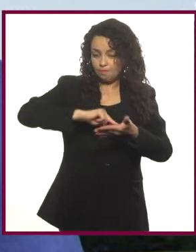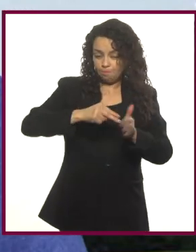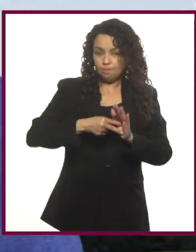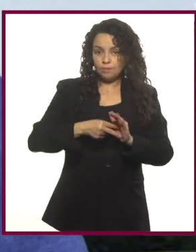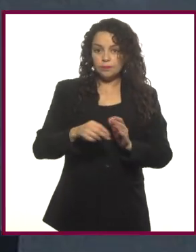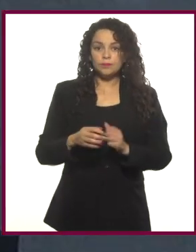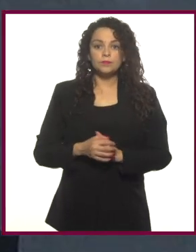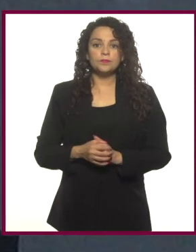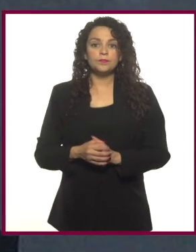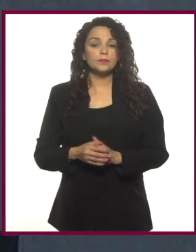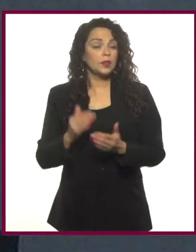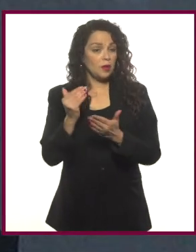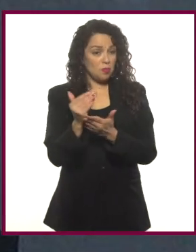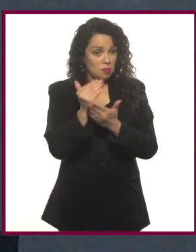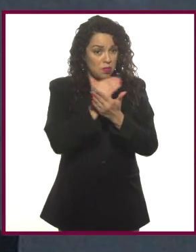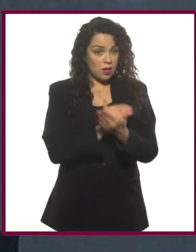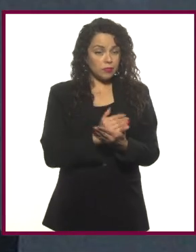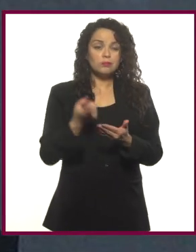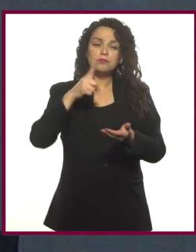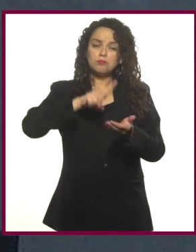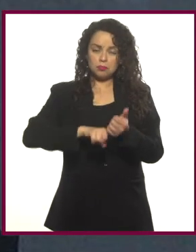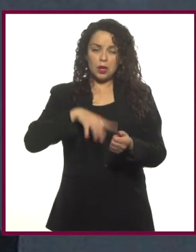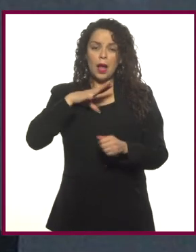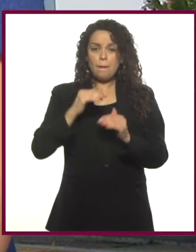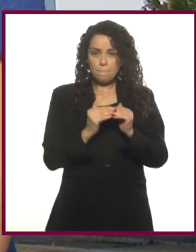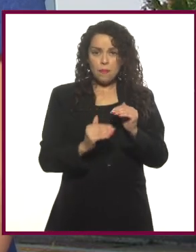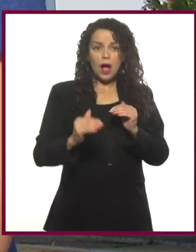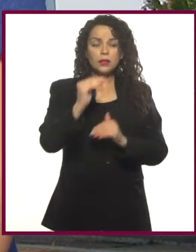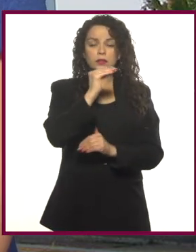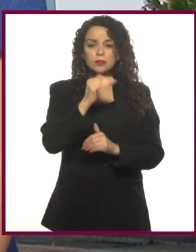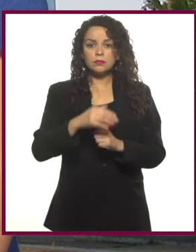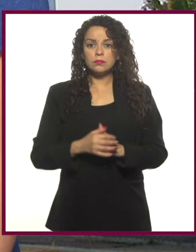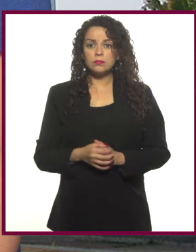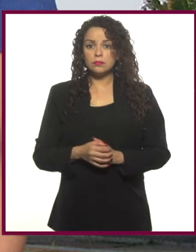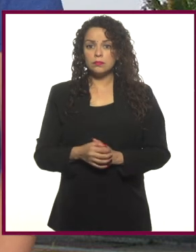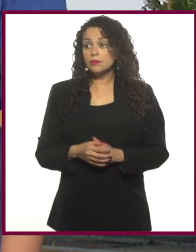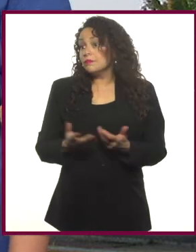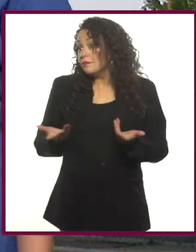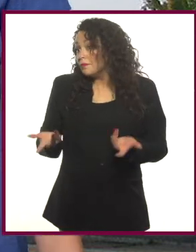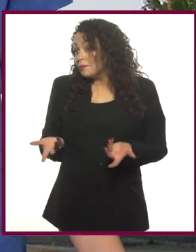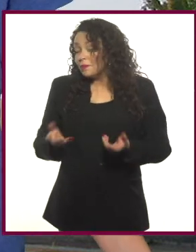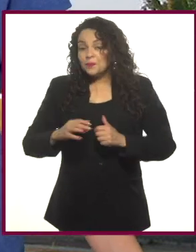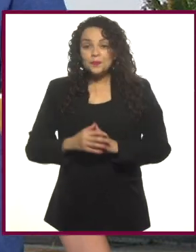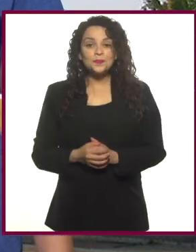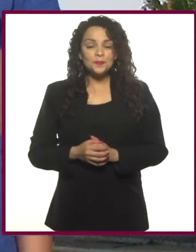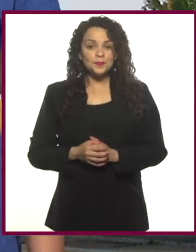arquitectura. Menos es más. Oh.